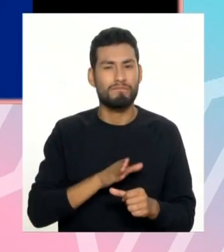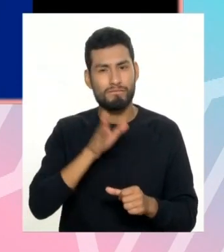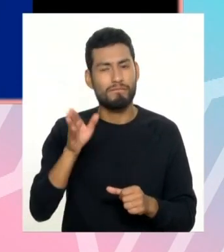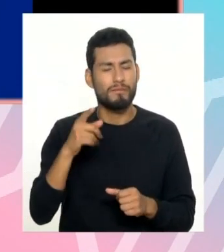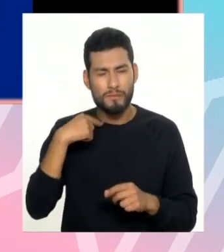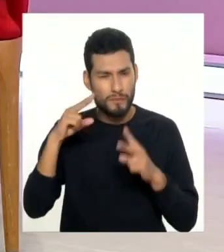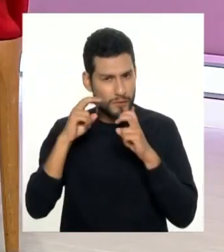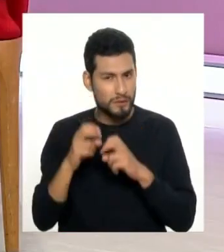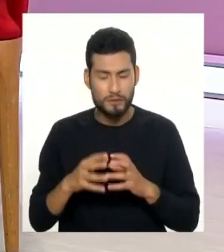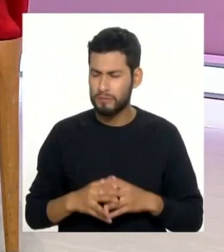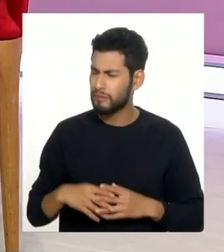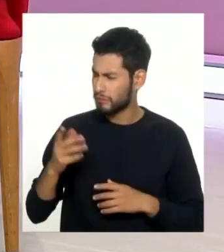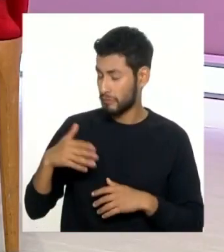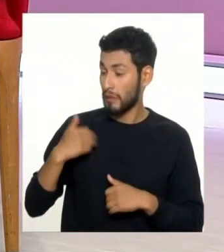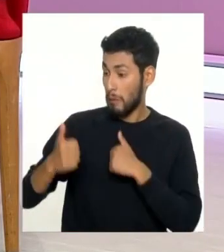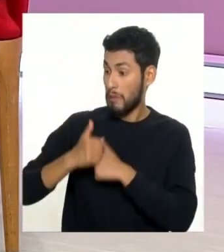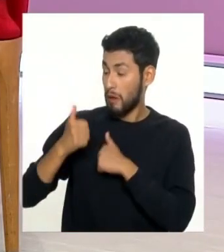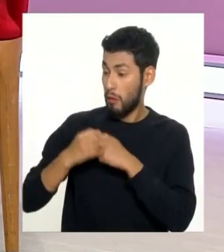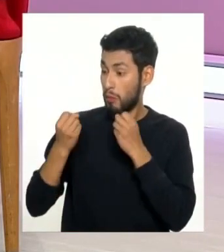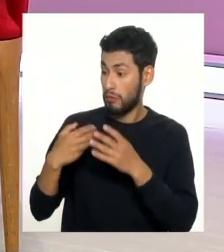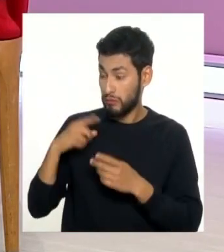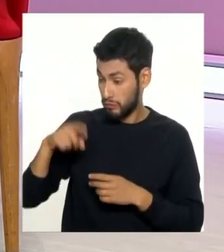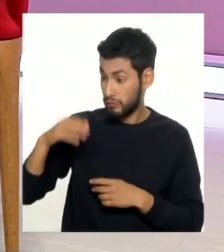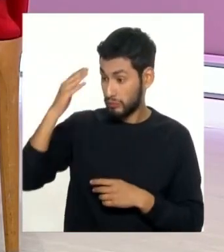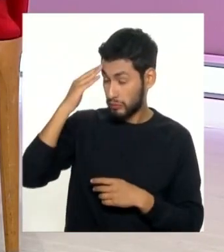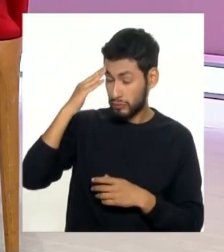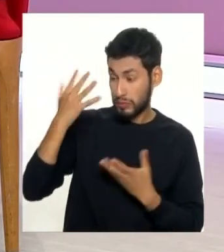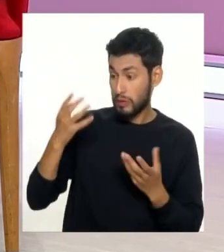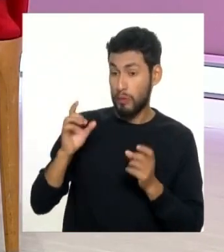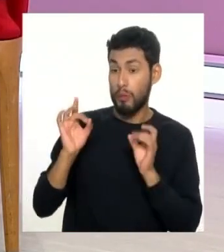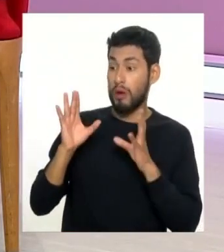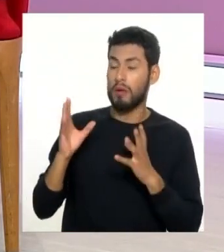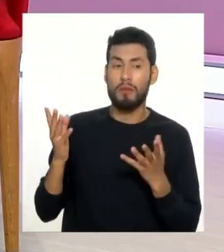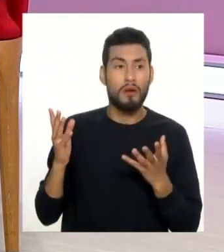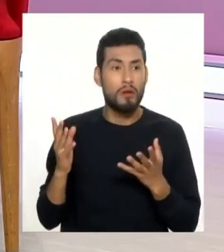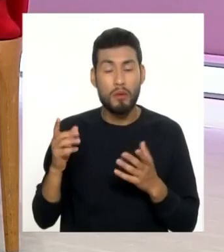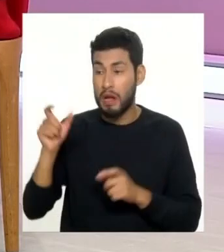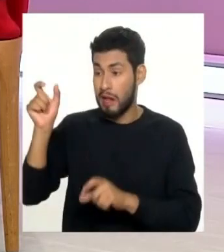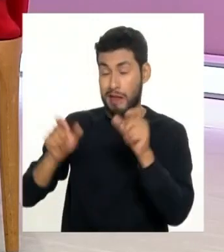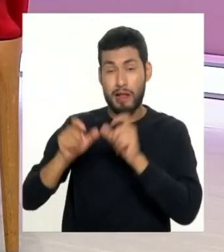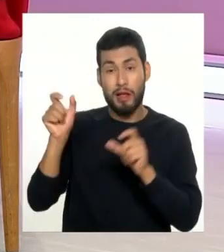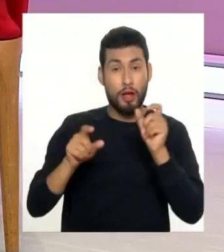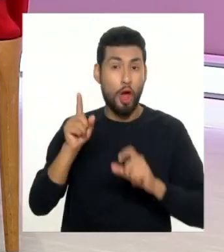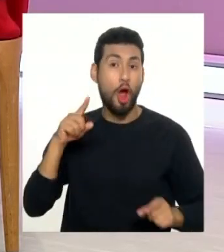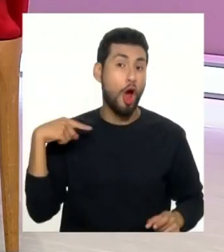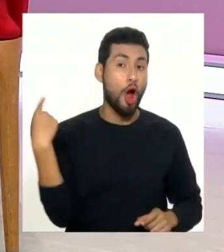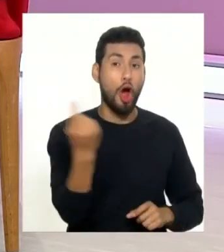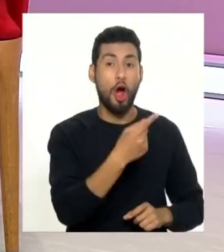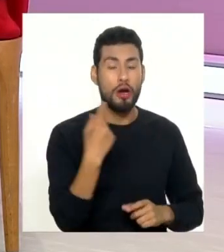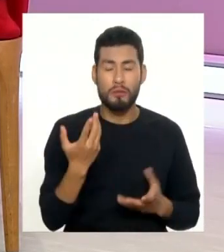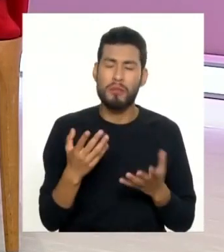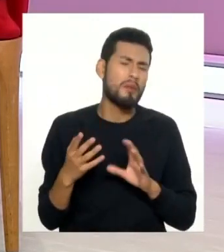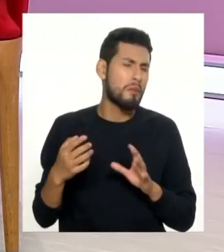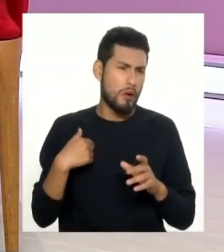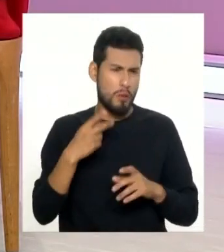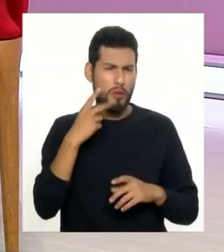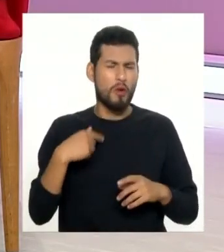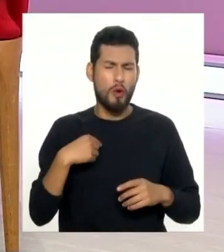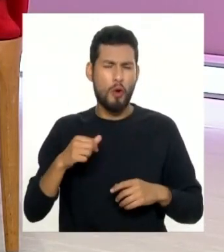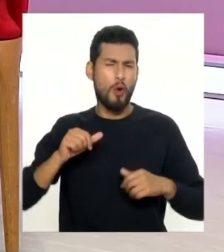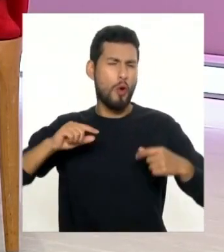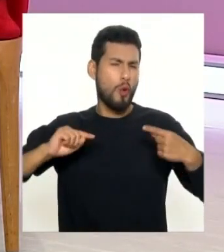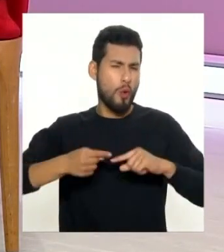exámenes. ¿Hay algún tipo de factores de riesgo que nosotros deberíamos tomar en cuenta, por ejemplo, en la población general? Yo veo, por ejemplo, mucho dolor de